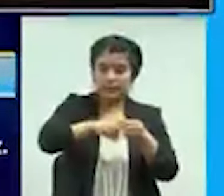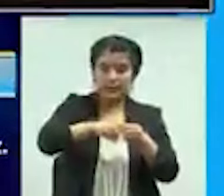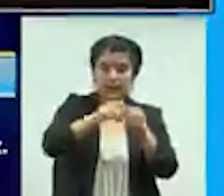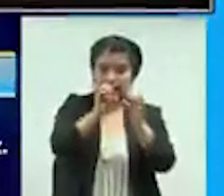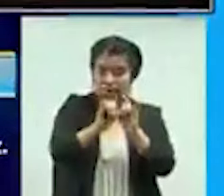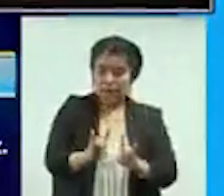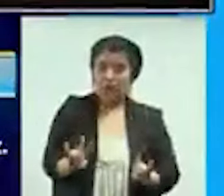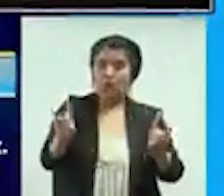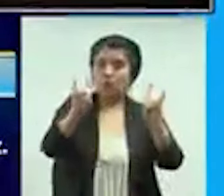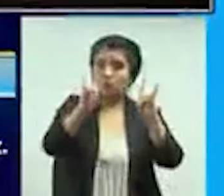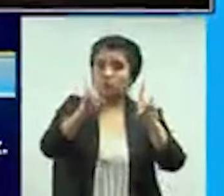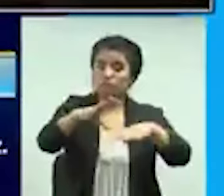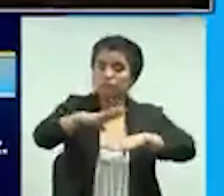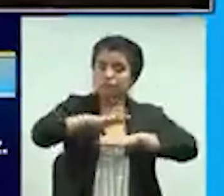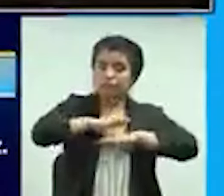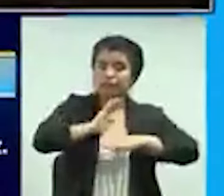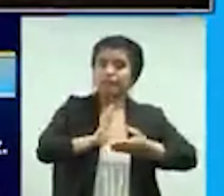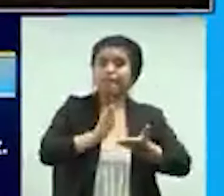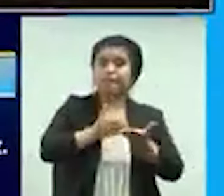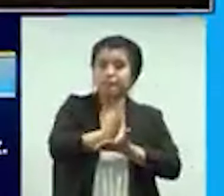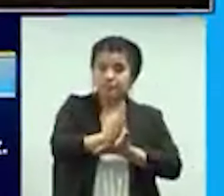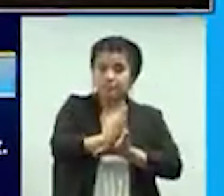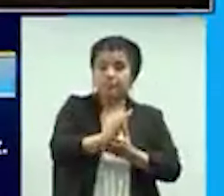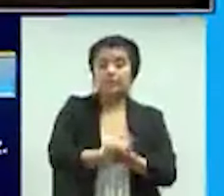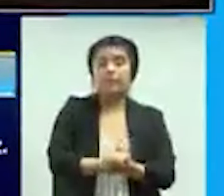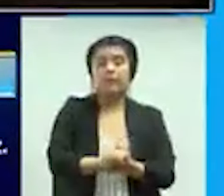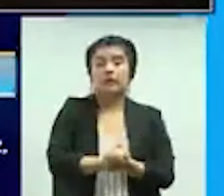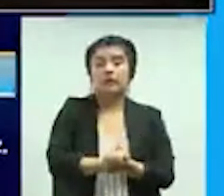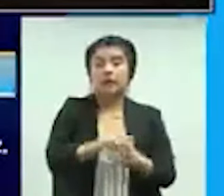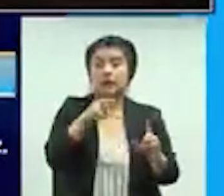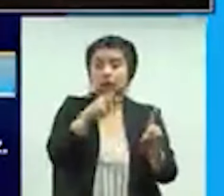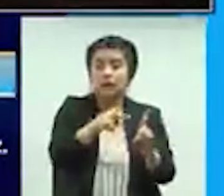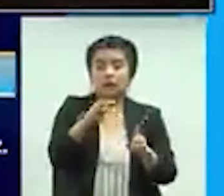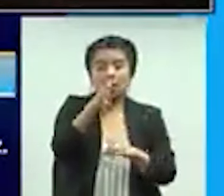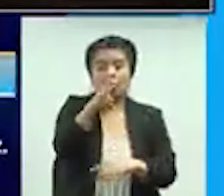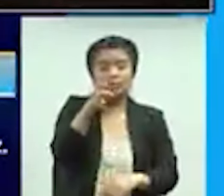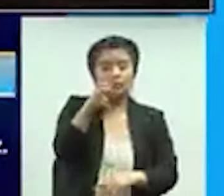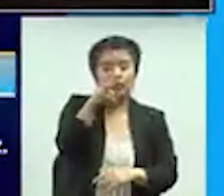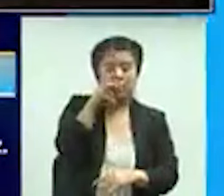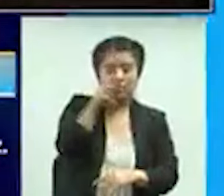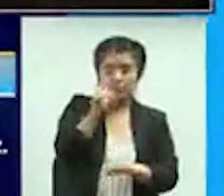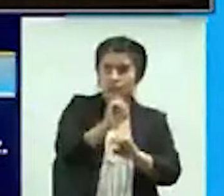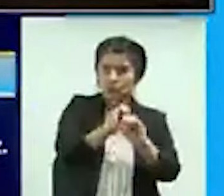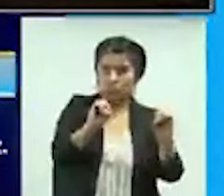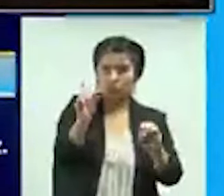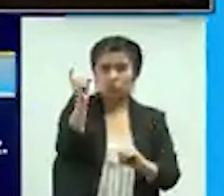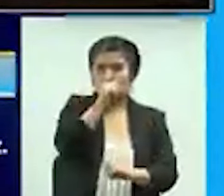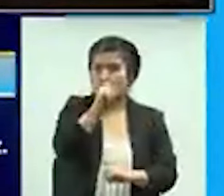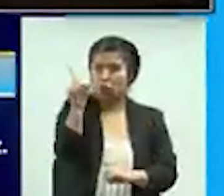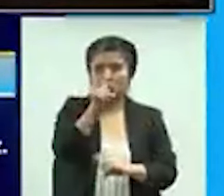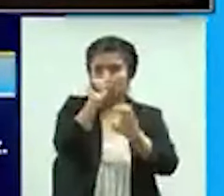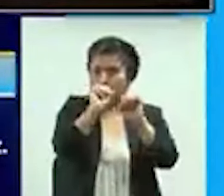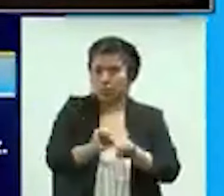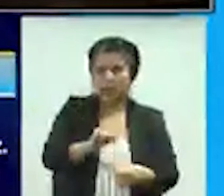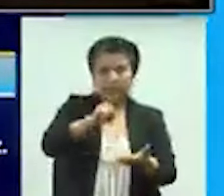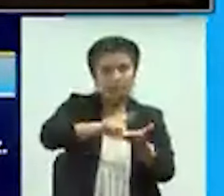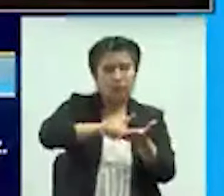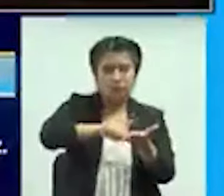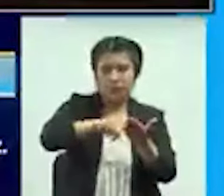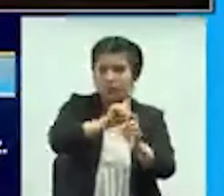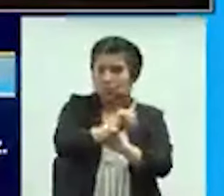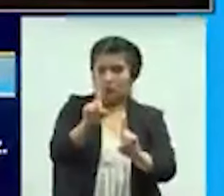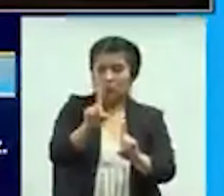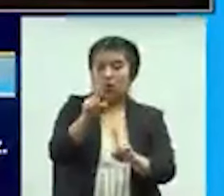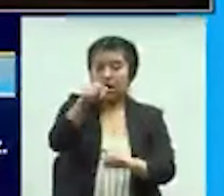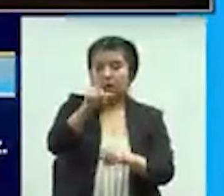pleno derecho en las Naciones Unidas, sino como observador, sin derecho a voto, pudiendo participar en